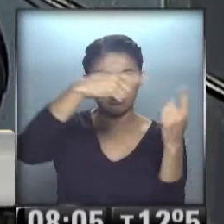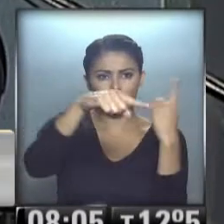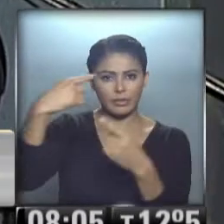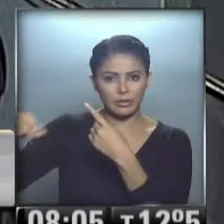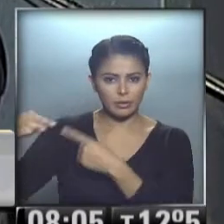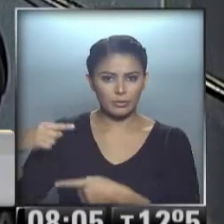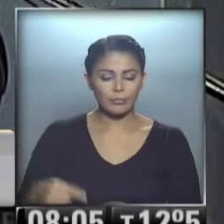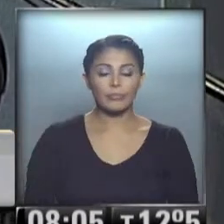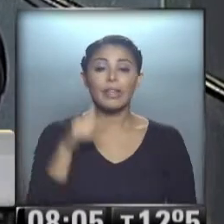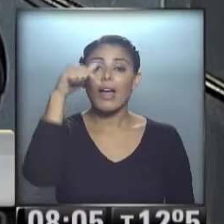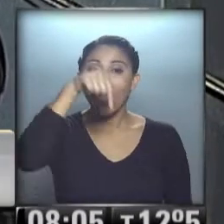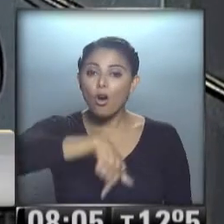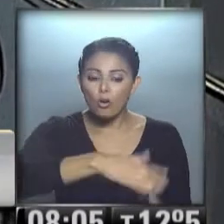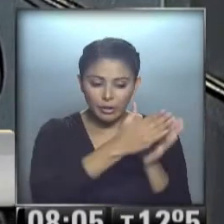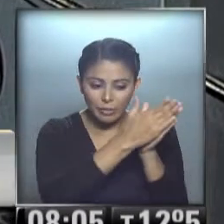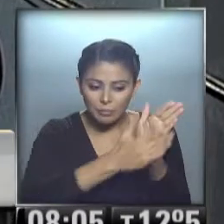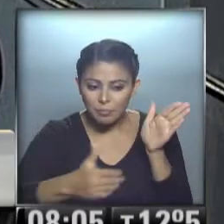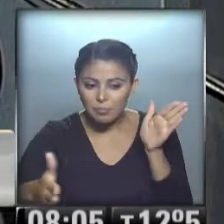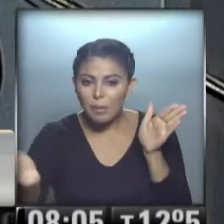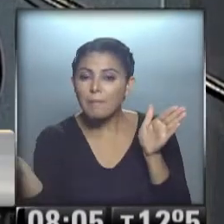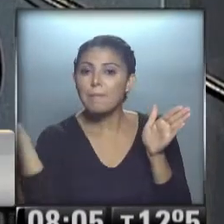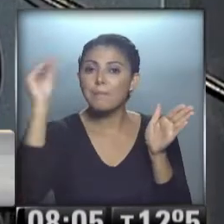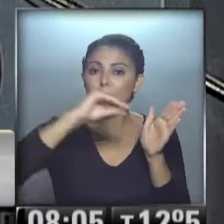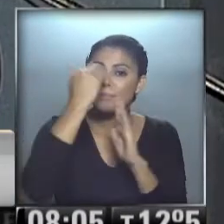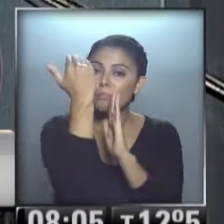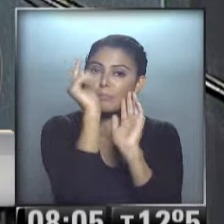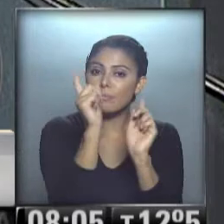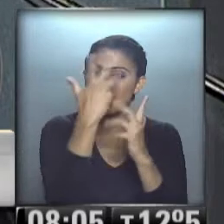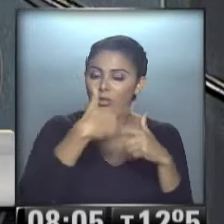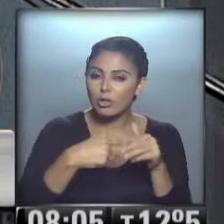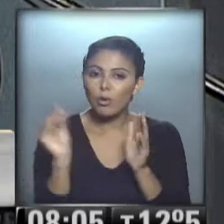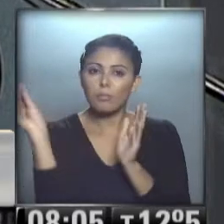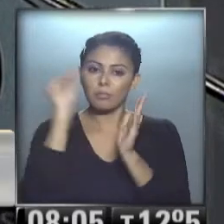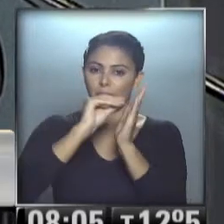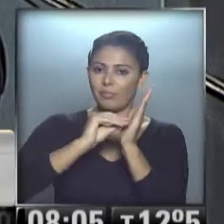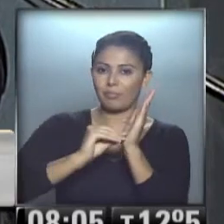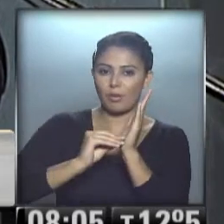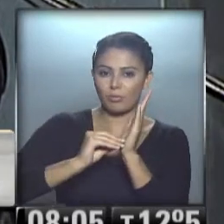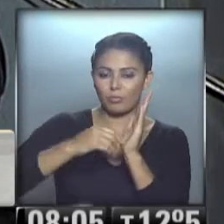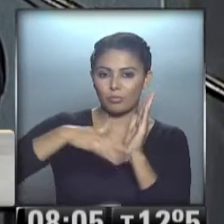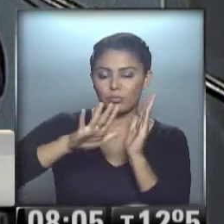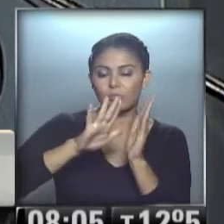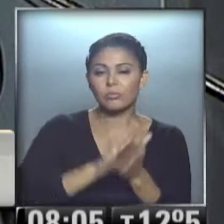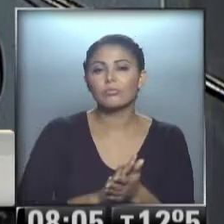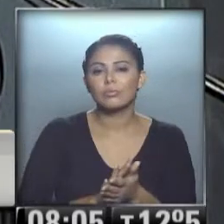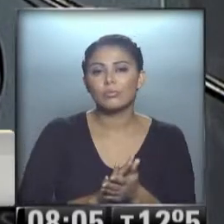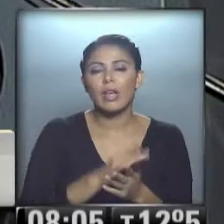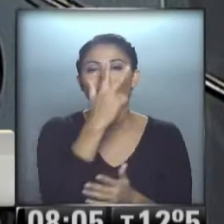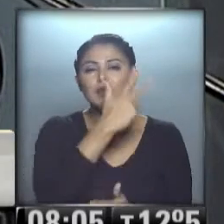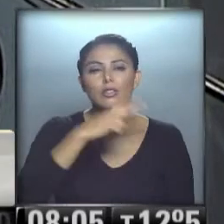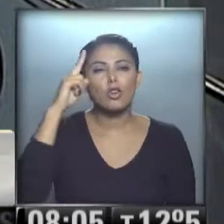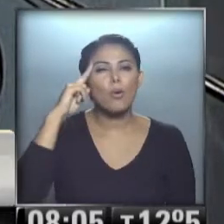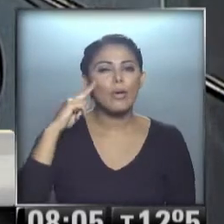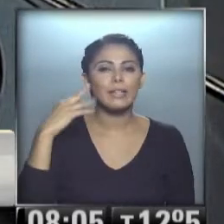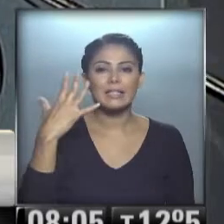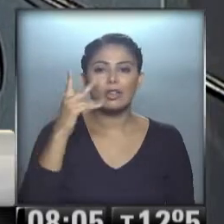A partir de ahora hay una ampliación de este proyecto en un esquema de 395